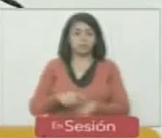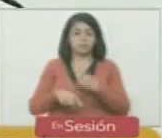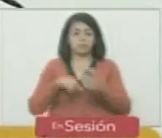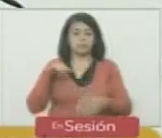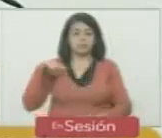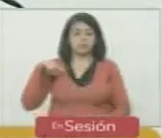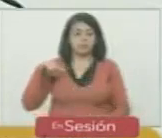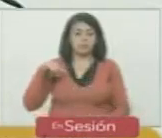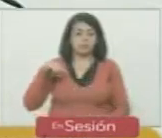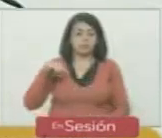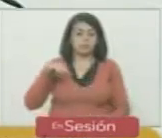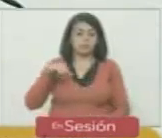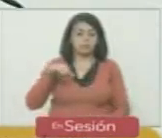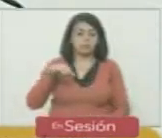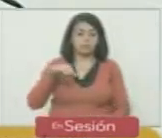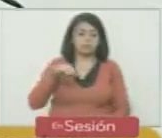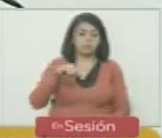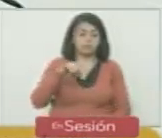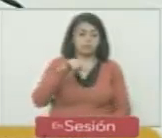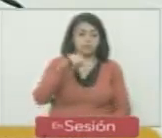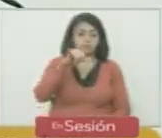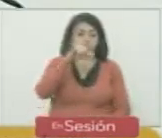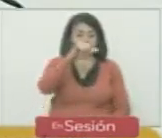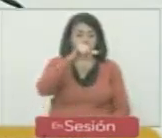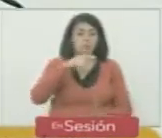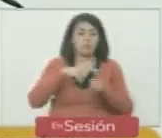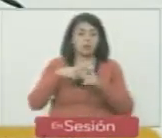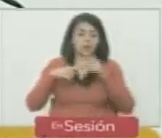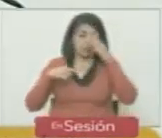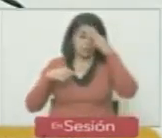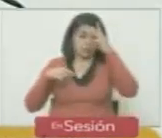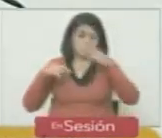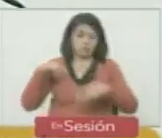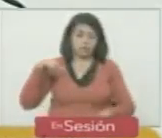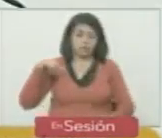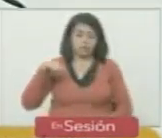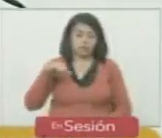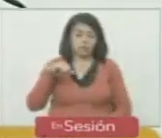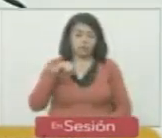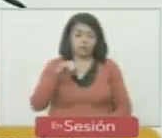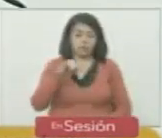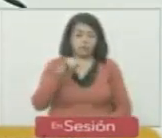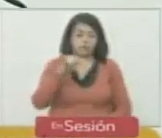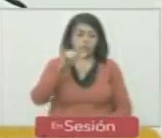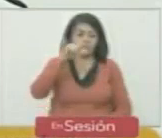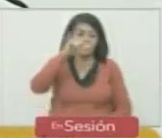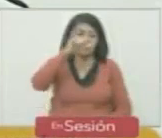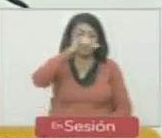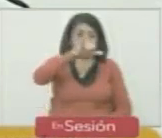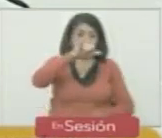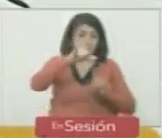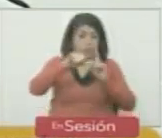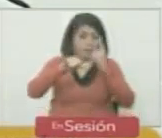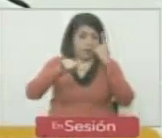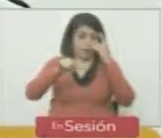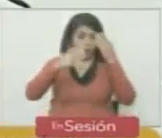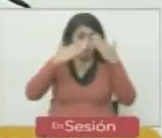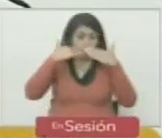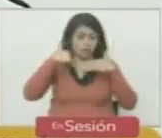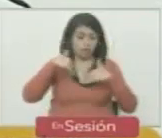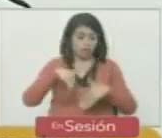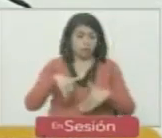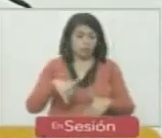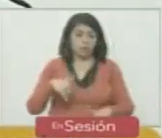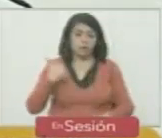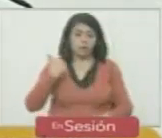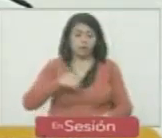despegando primero Querétaro, México, reabastece en Venezuela y sigue a